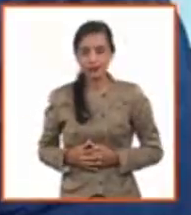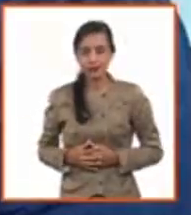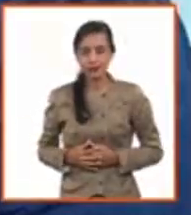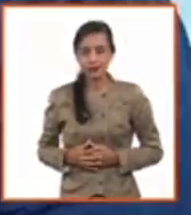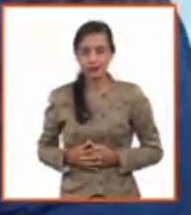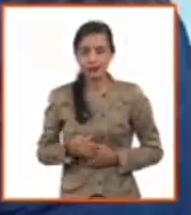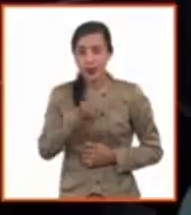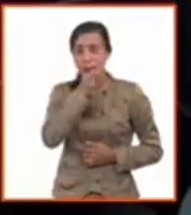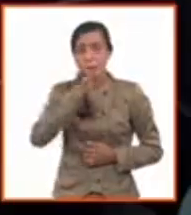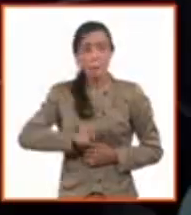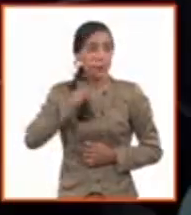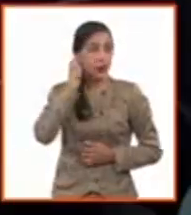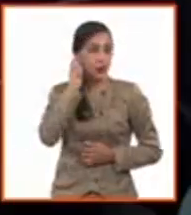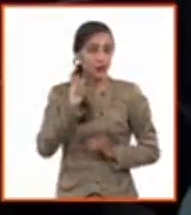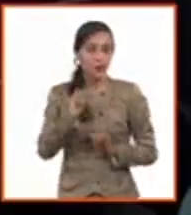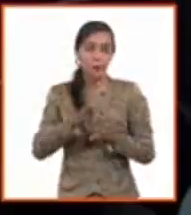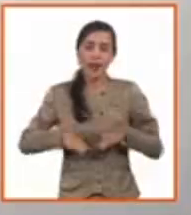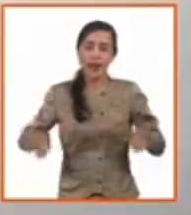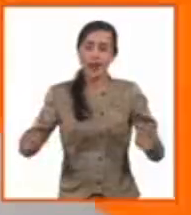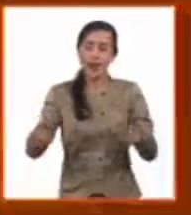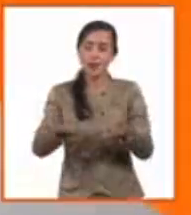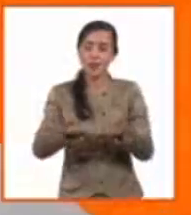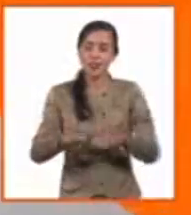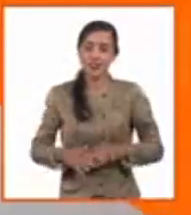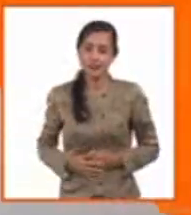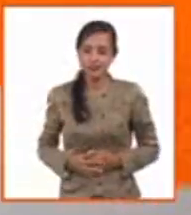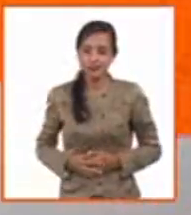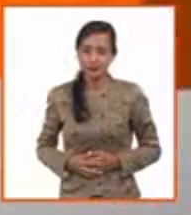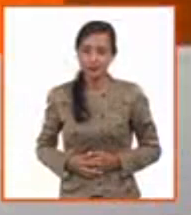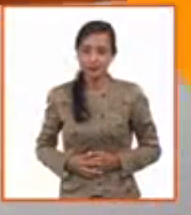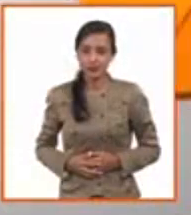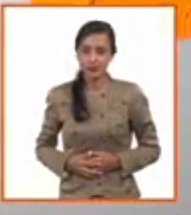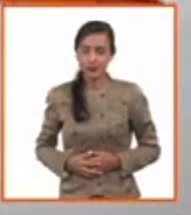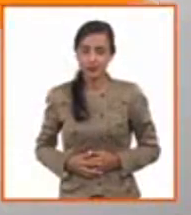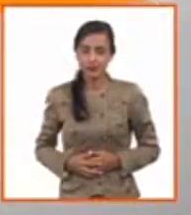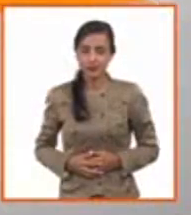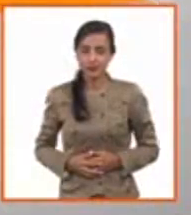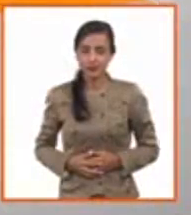lilia rodríguez especial para la mesa redonda